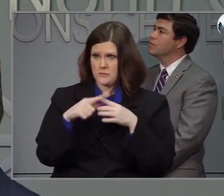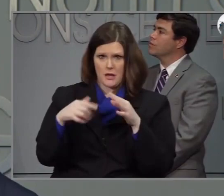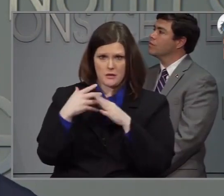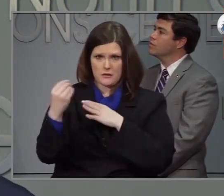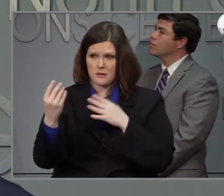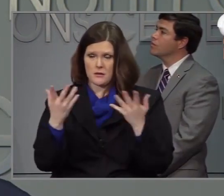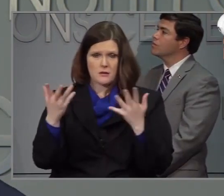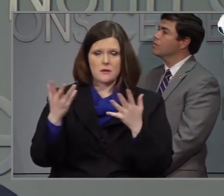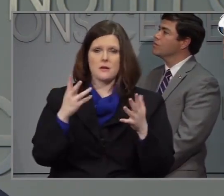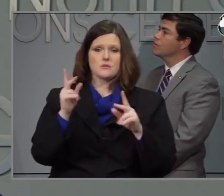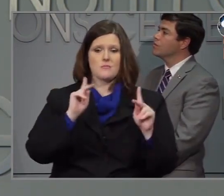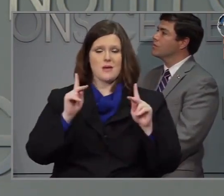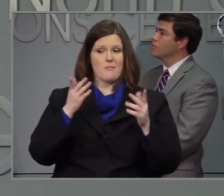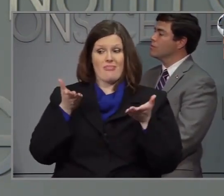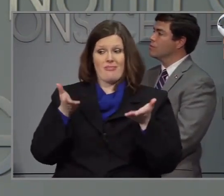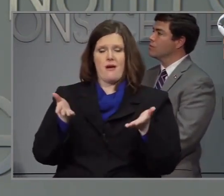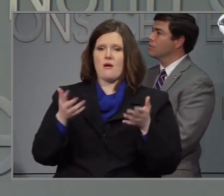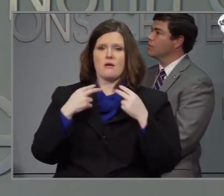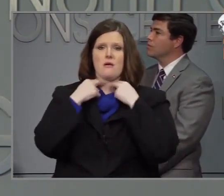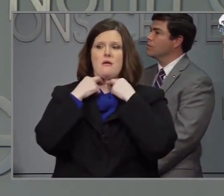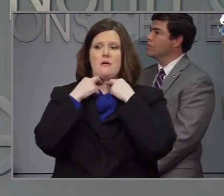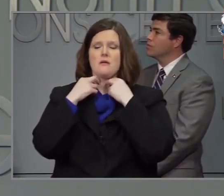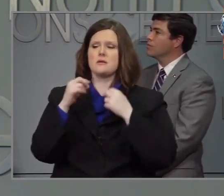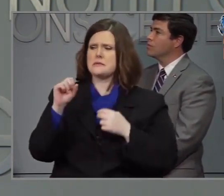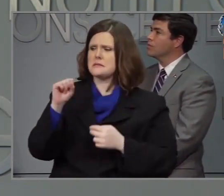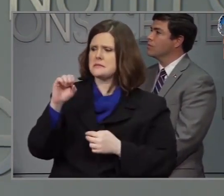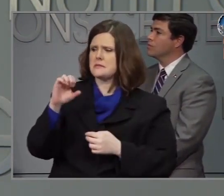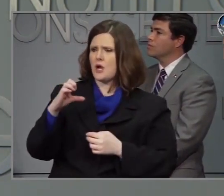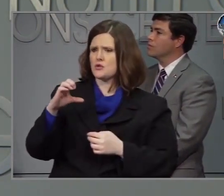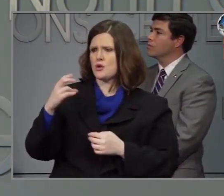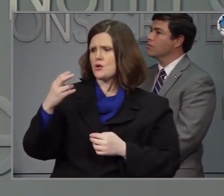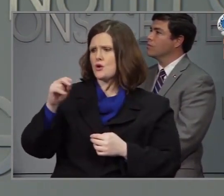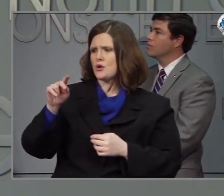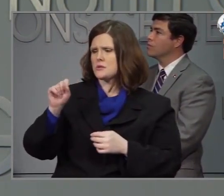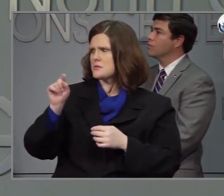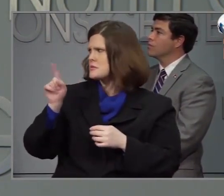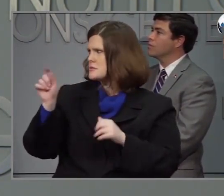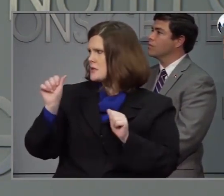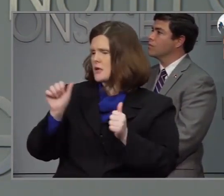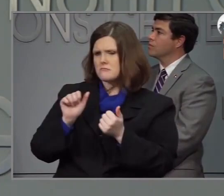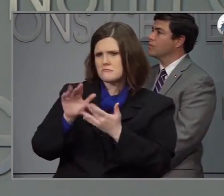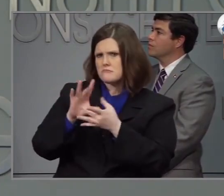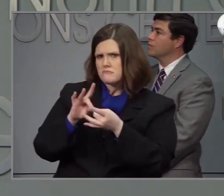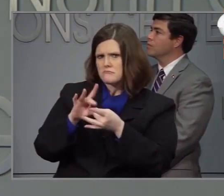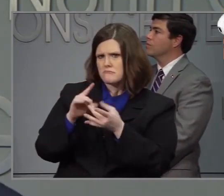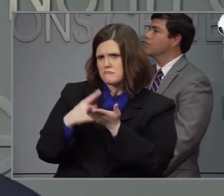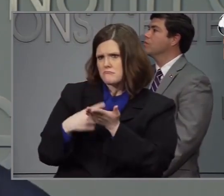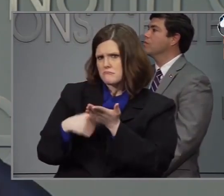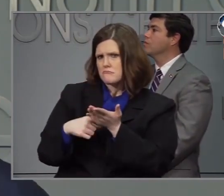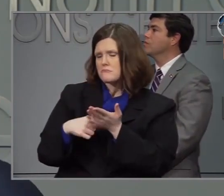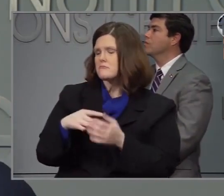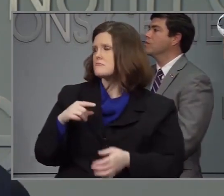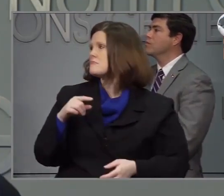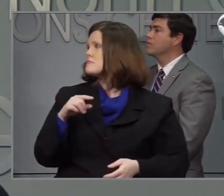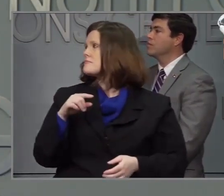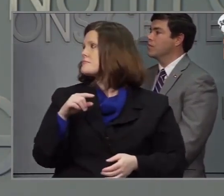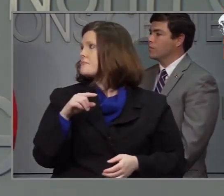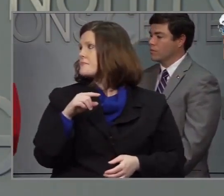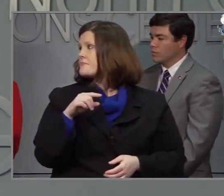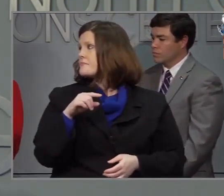está confinado no sé si secretarios box desea hablar al respecto el departamento